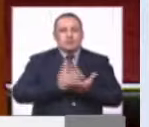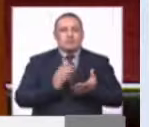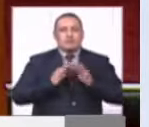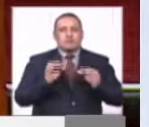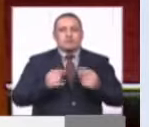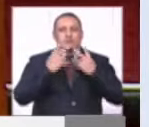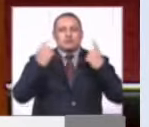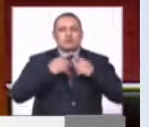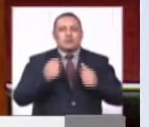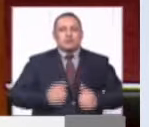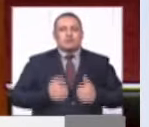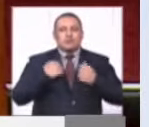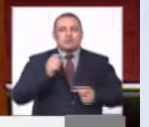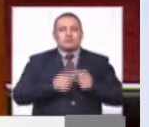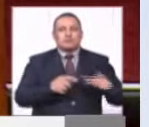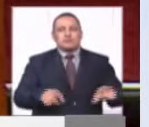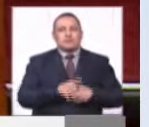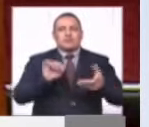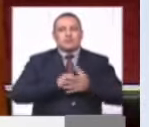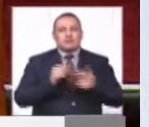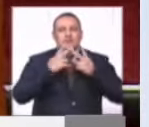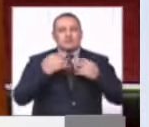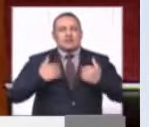riesgo la vida de las personas. Ya ha